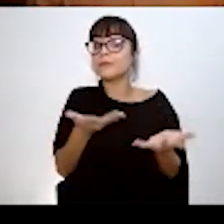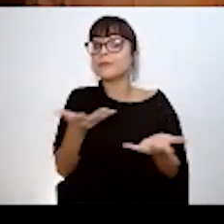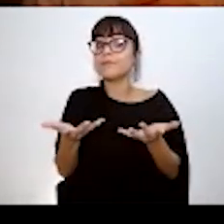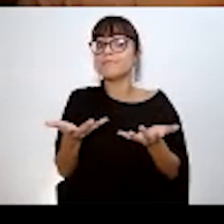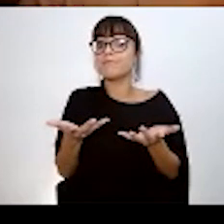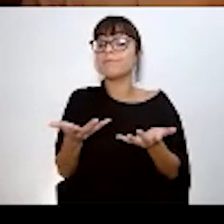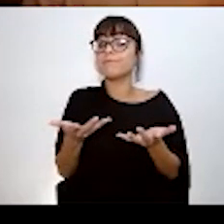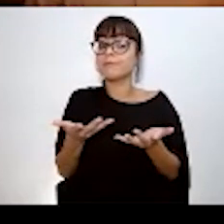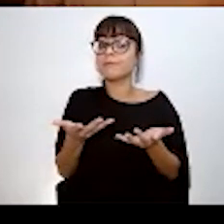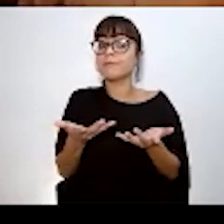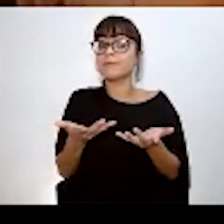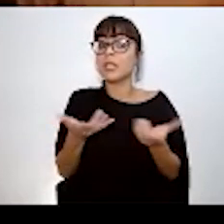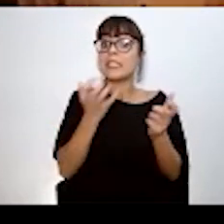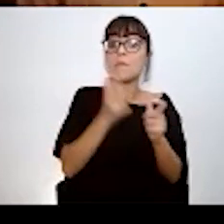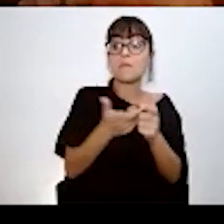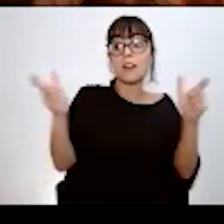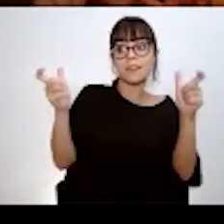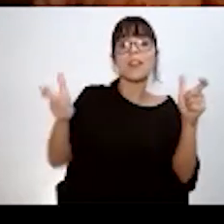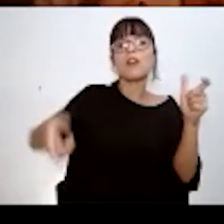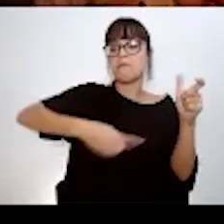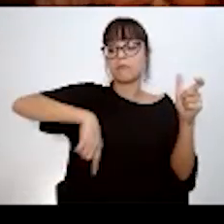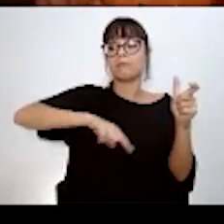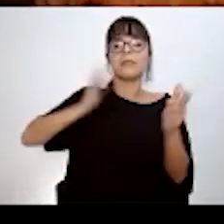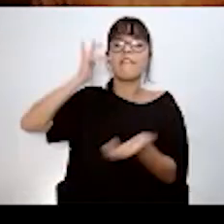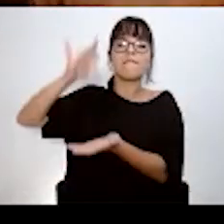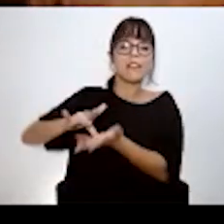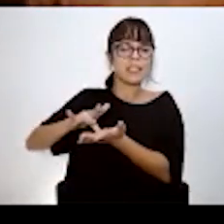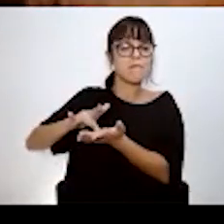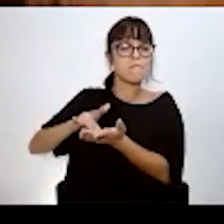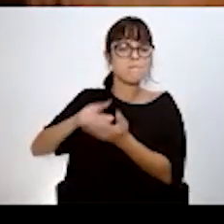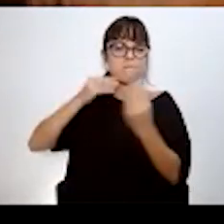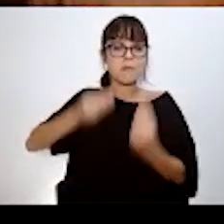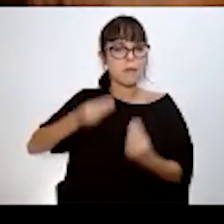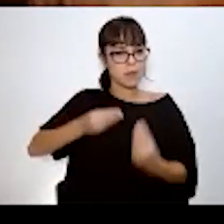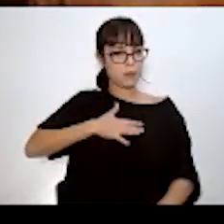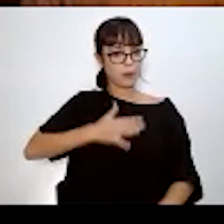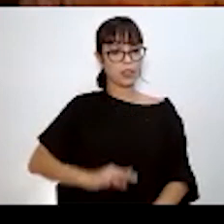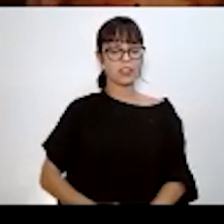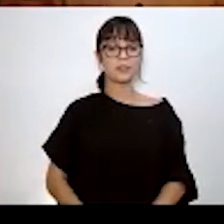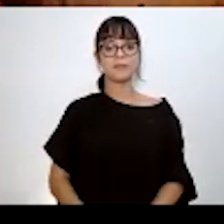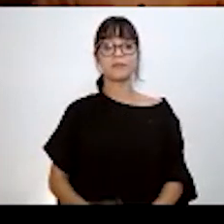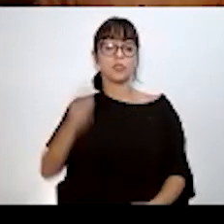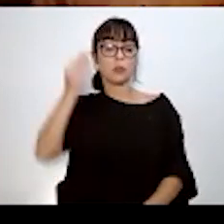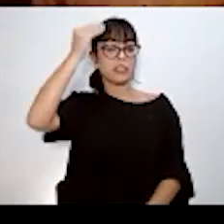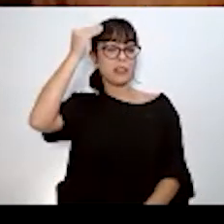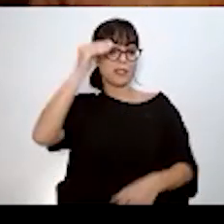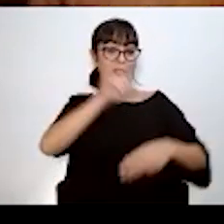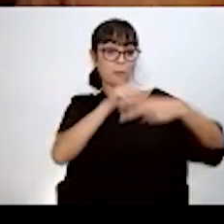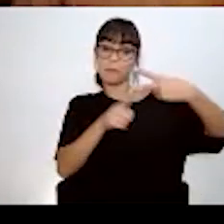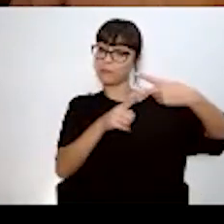individuos en nuestro proceso de trabajo. Por lo tanto, lo que les digo es una serie de premisas que tenemos que aceptar porque tenemos que partir de un marco